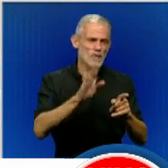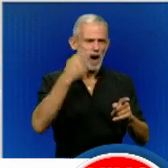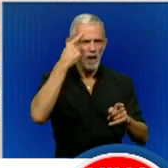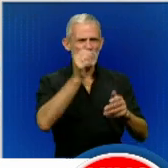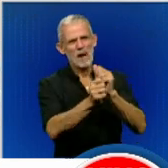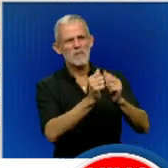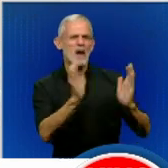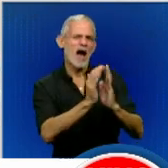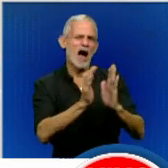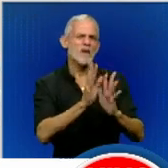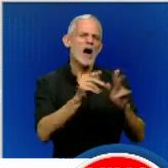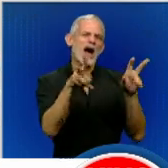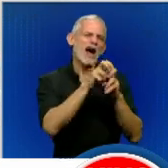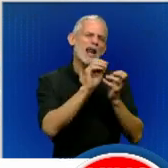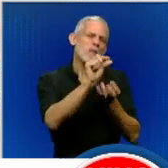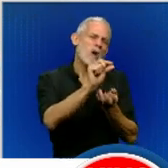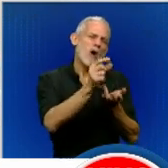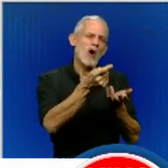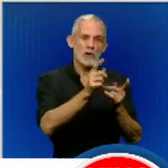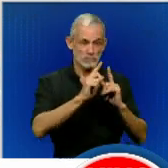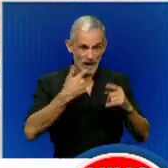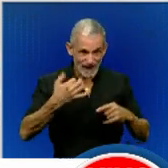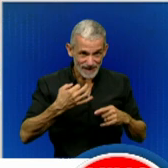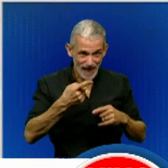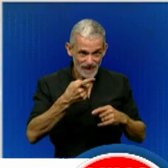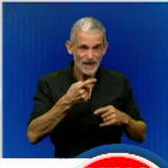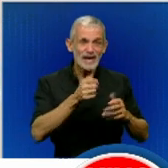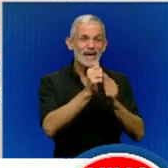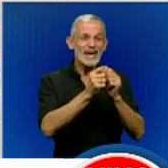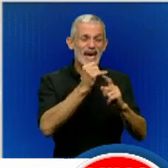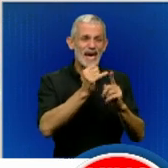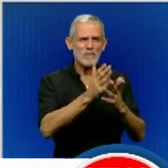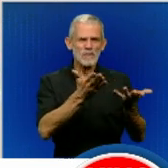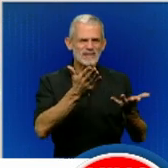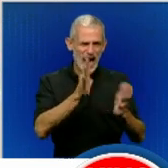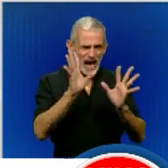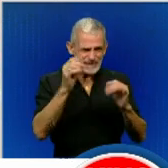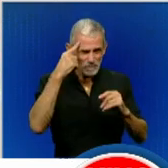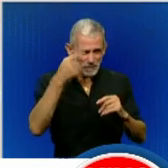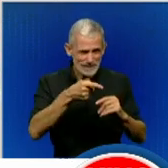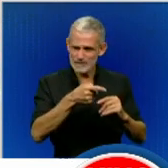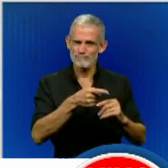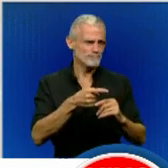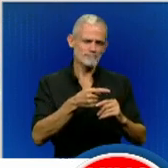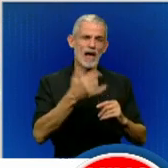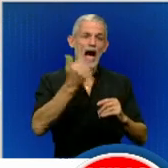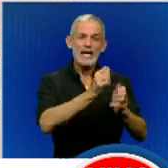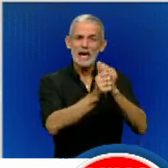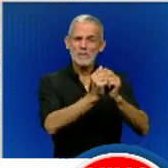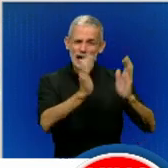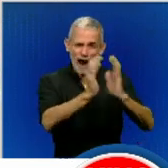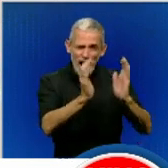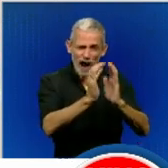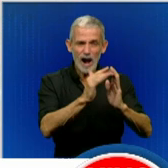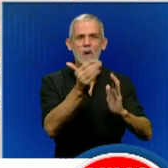empresas a pequeñas ganancias y la verdad esta es una mala su asociación hay pequeñas empresas